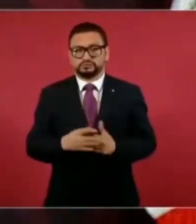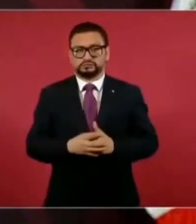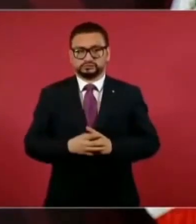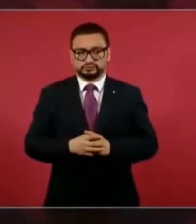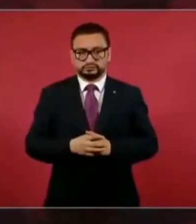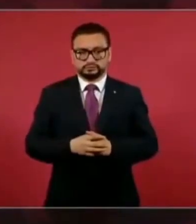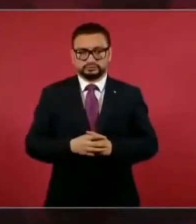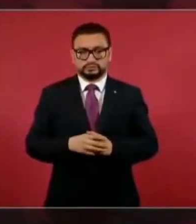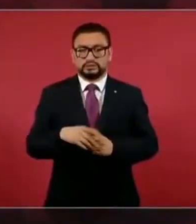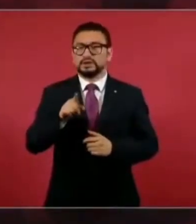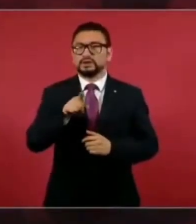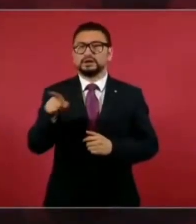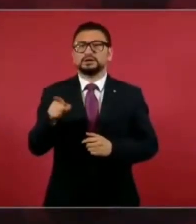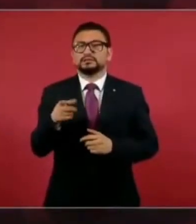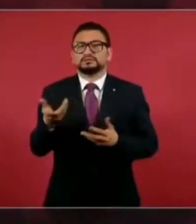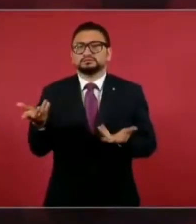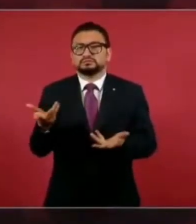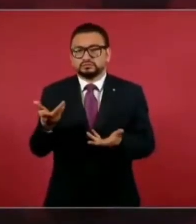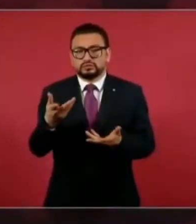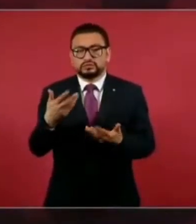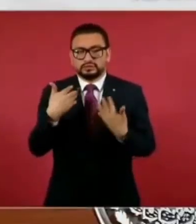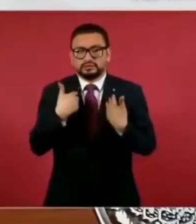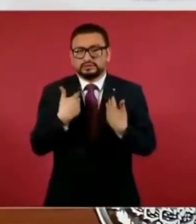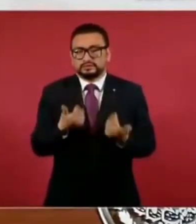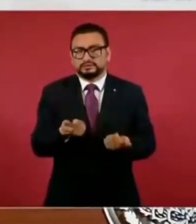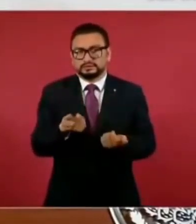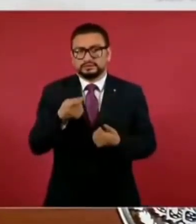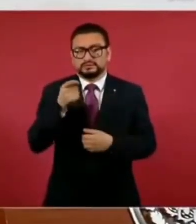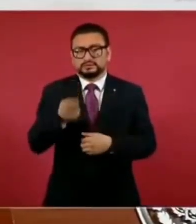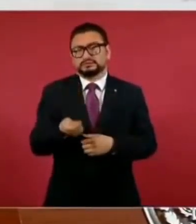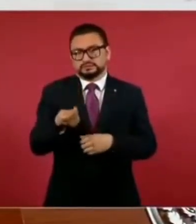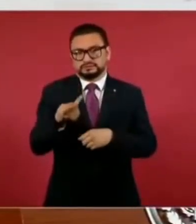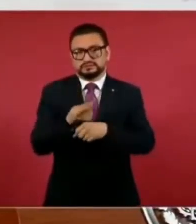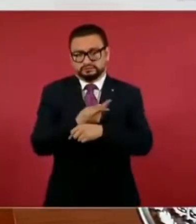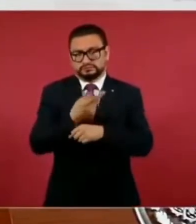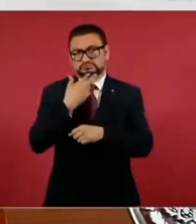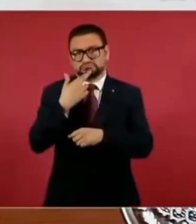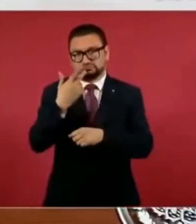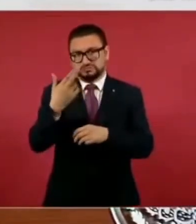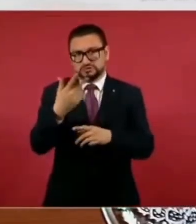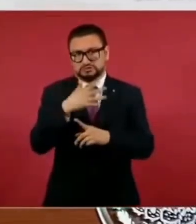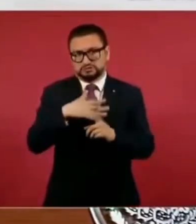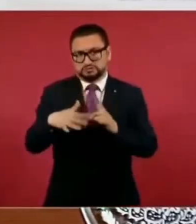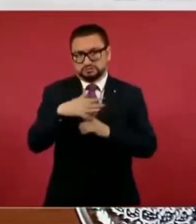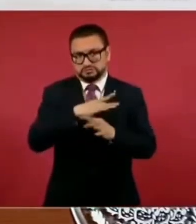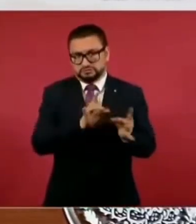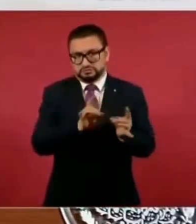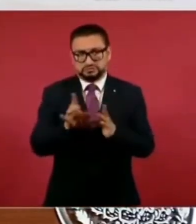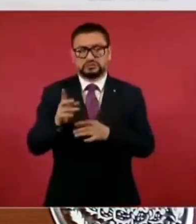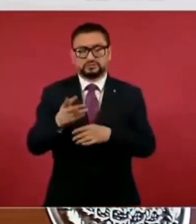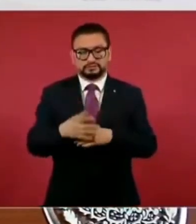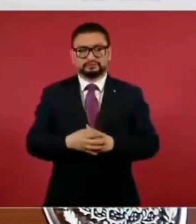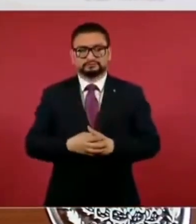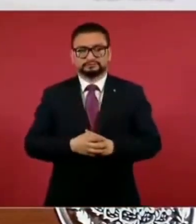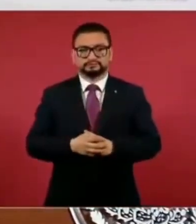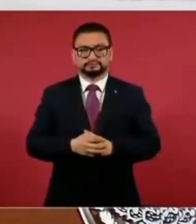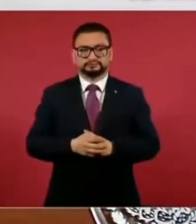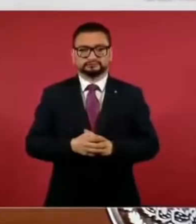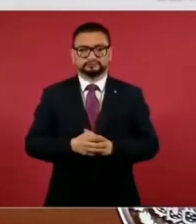lo que ellos están o entender mejor lo que ellos están